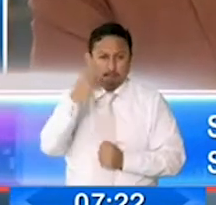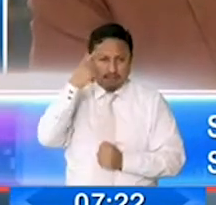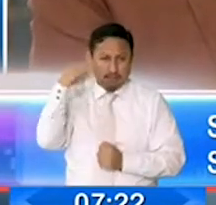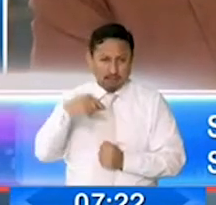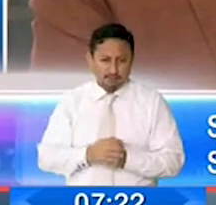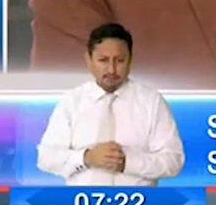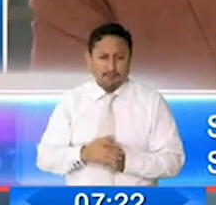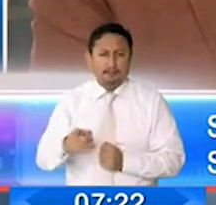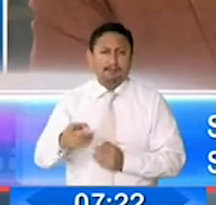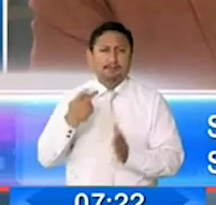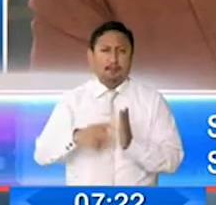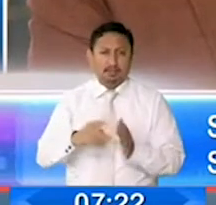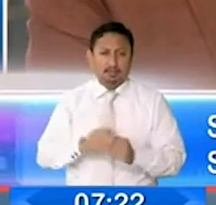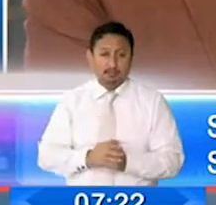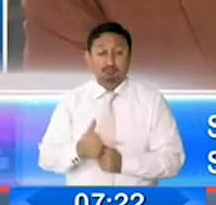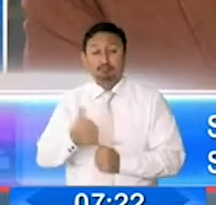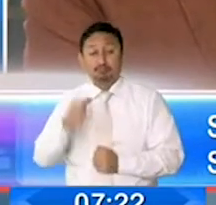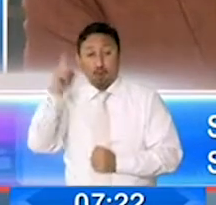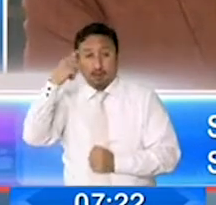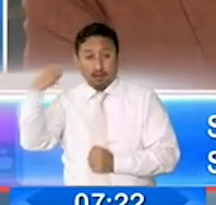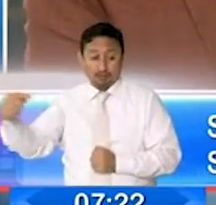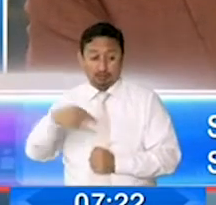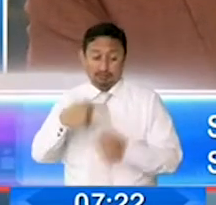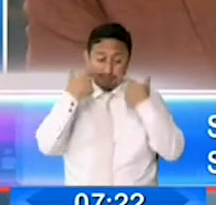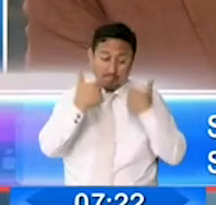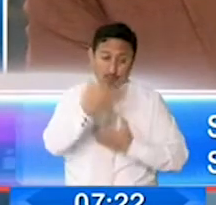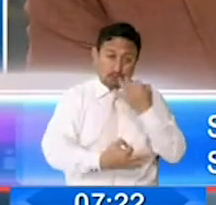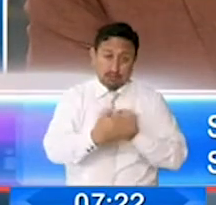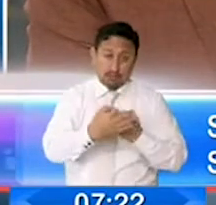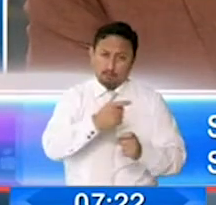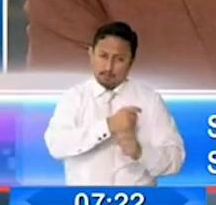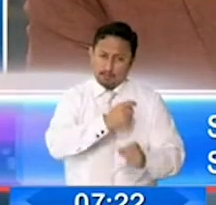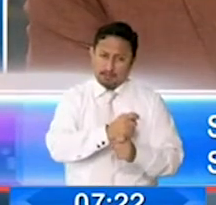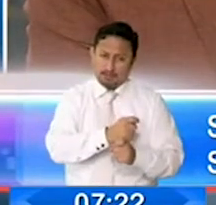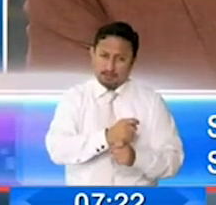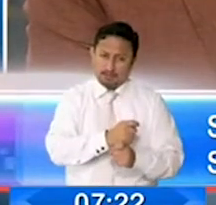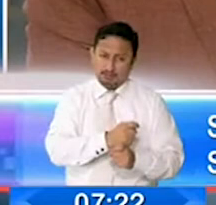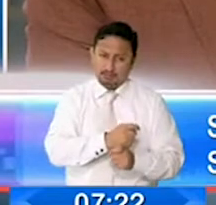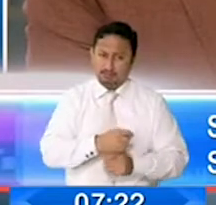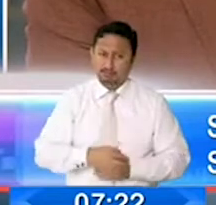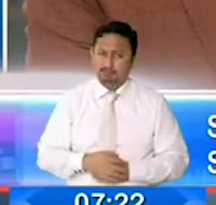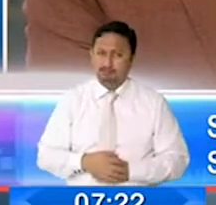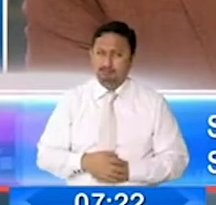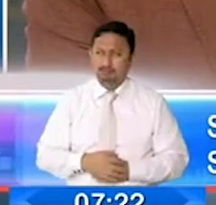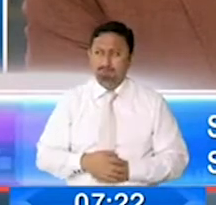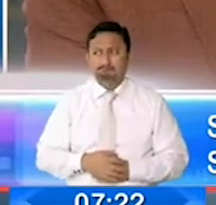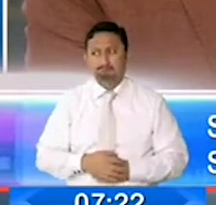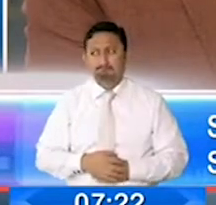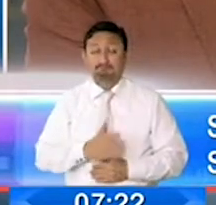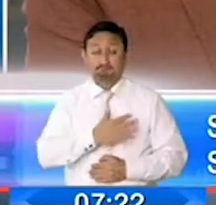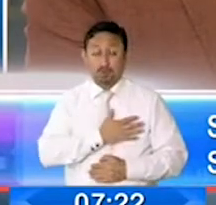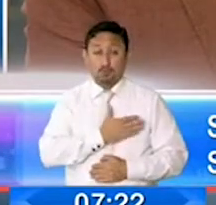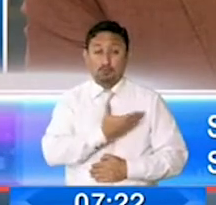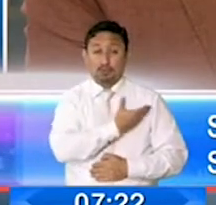le va a pasar? ¿Cree que van a intentar controlar la justicia? Bueno, yo, como presidente de la Corte Nacional de Justicia